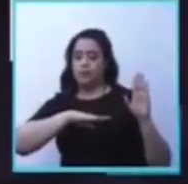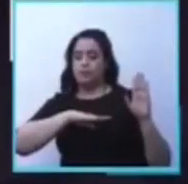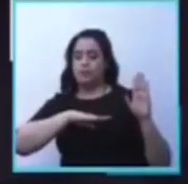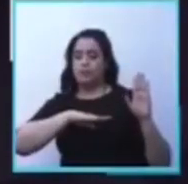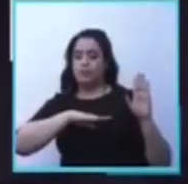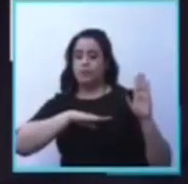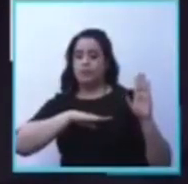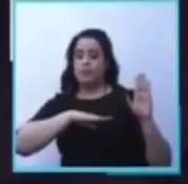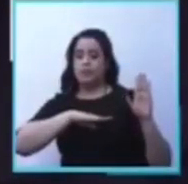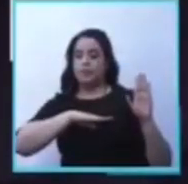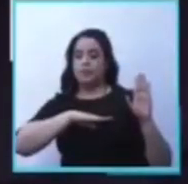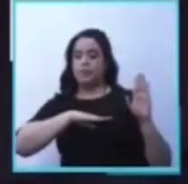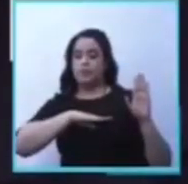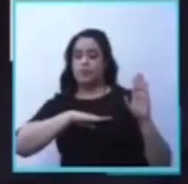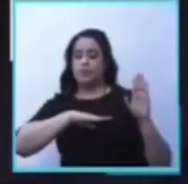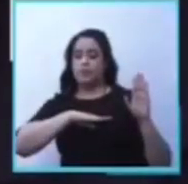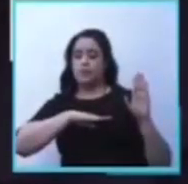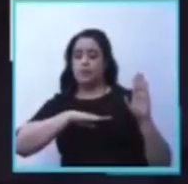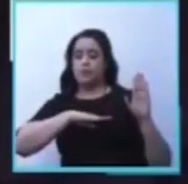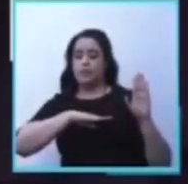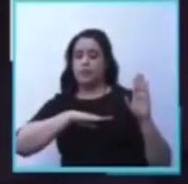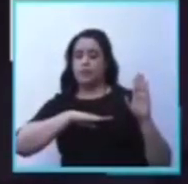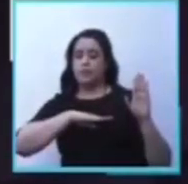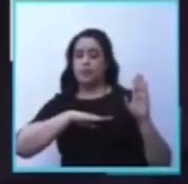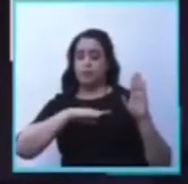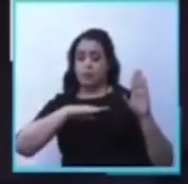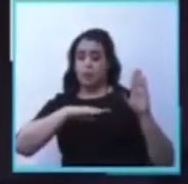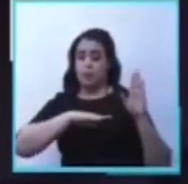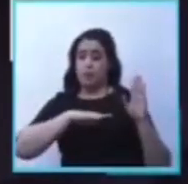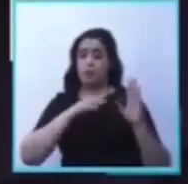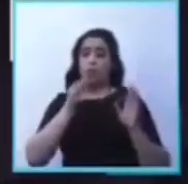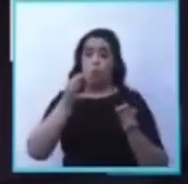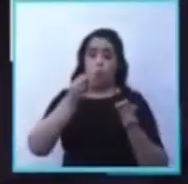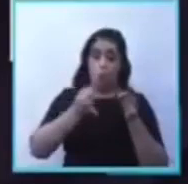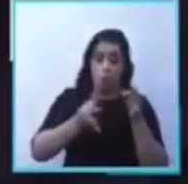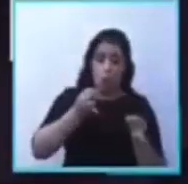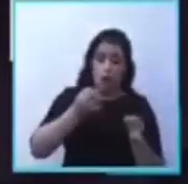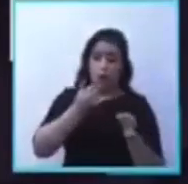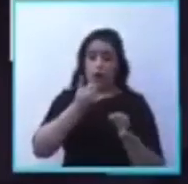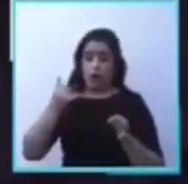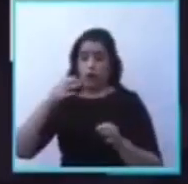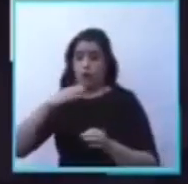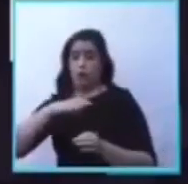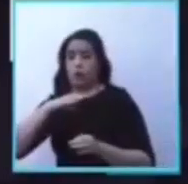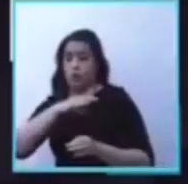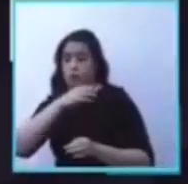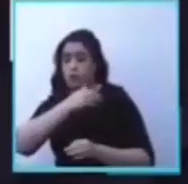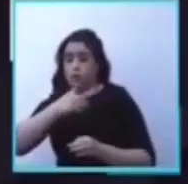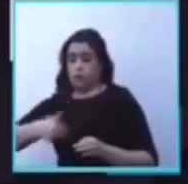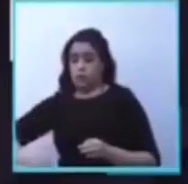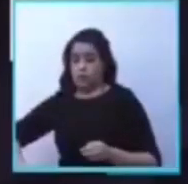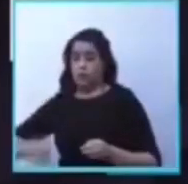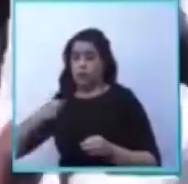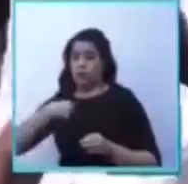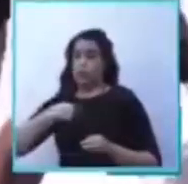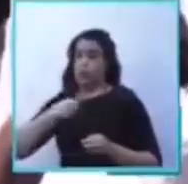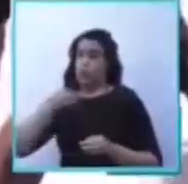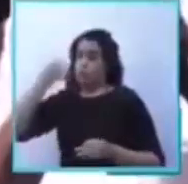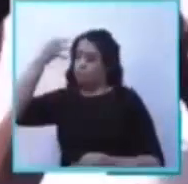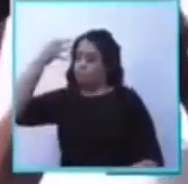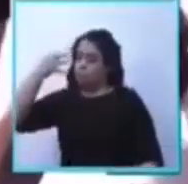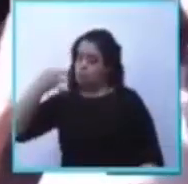prometo ante la jueza y ante el presidente del Congreso, Luis Redondo, prometo ser fiel a la